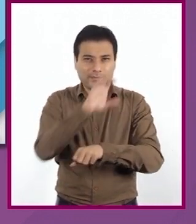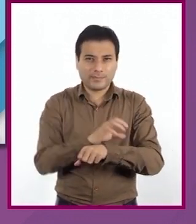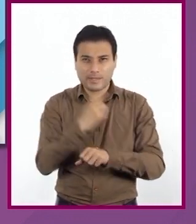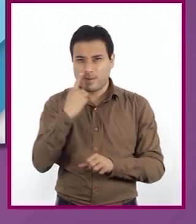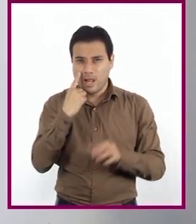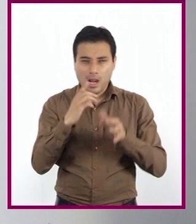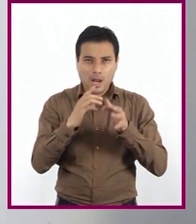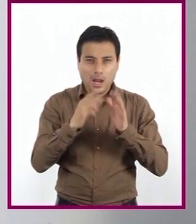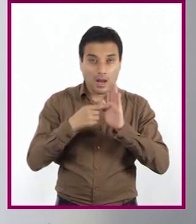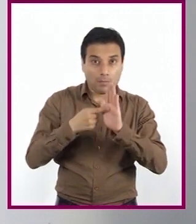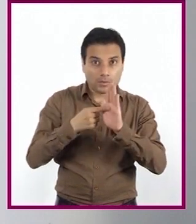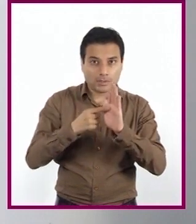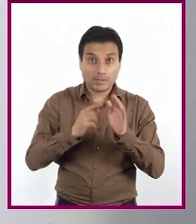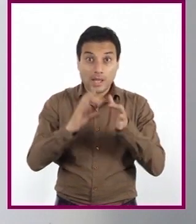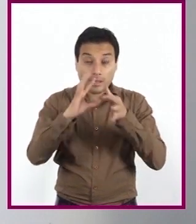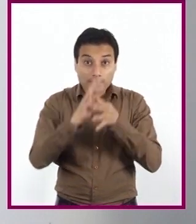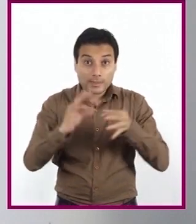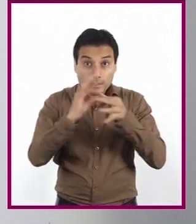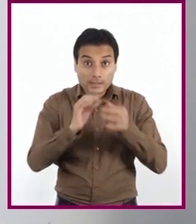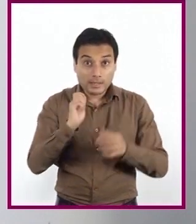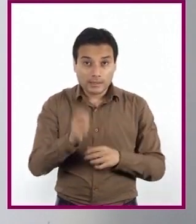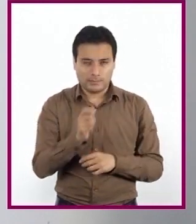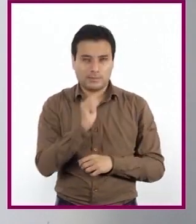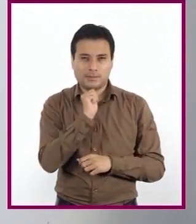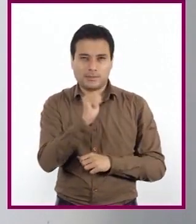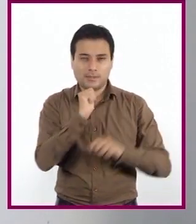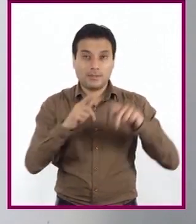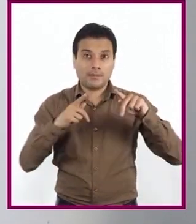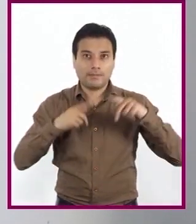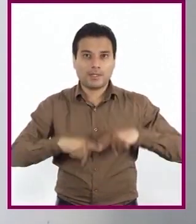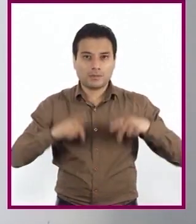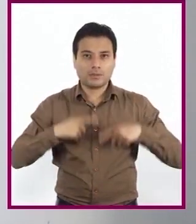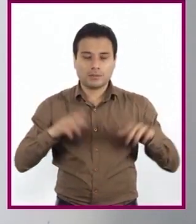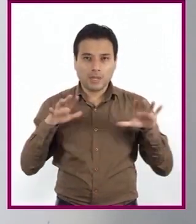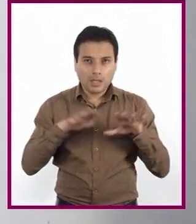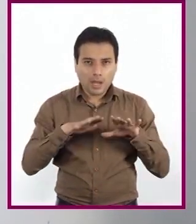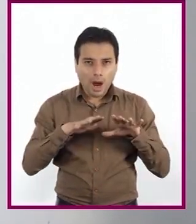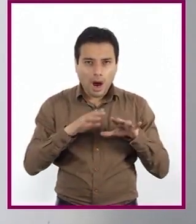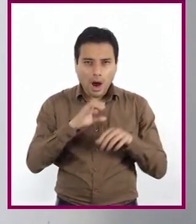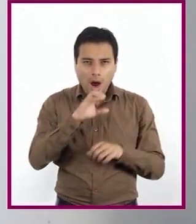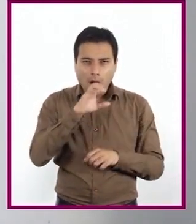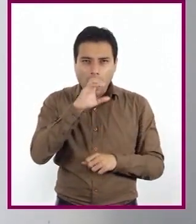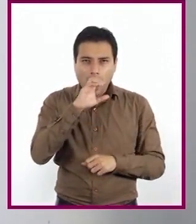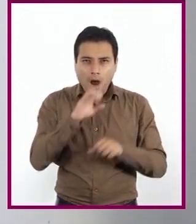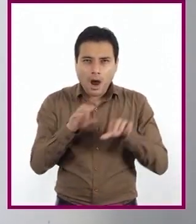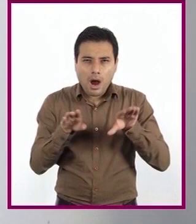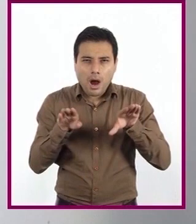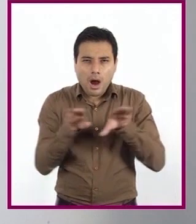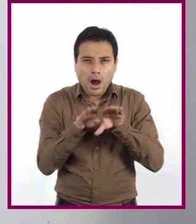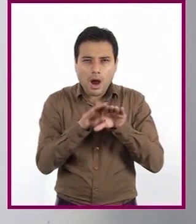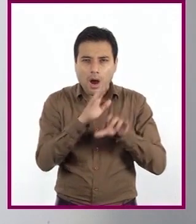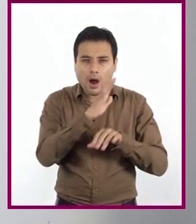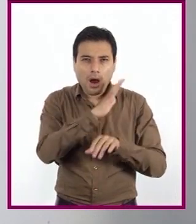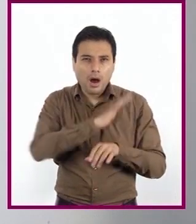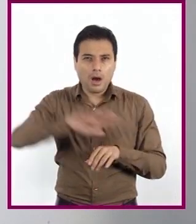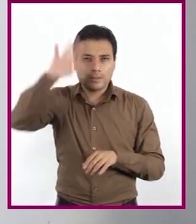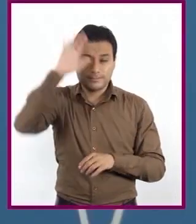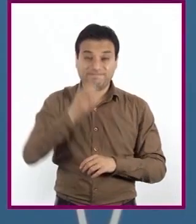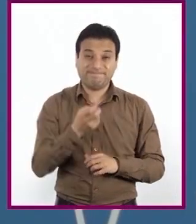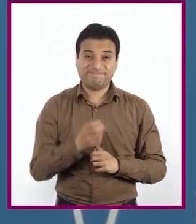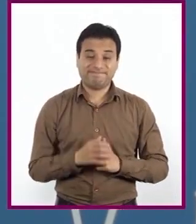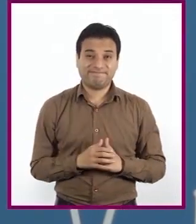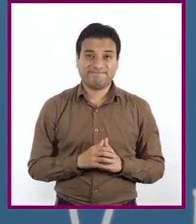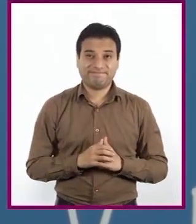qué ocurrían. En ambos casos, los asistentes quedaban sorprendidos por los descubrimientos y desarrollos de las nuevas